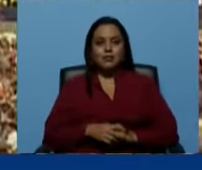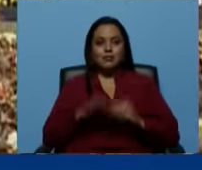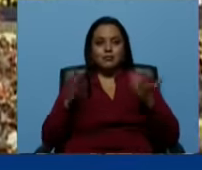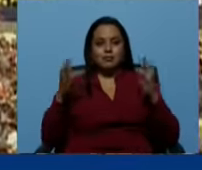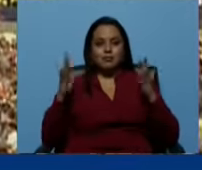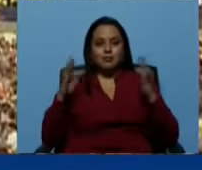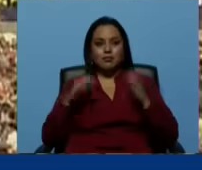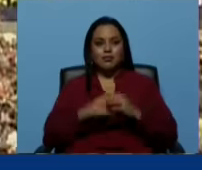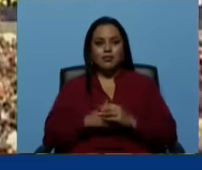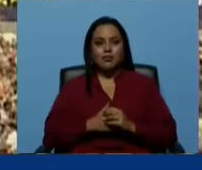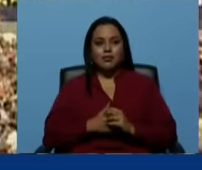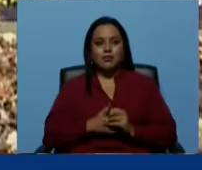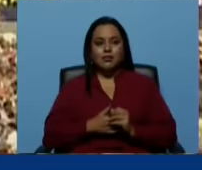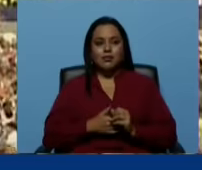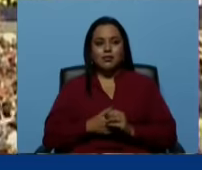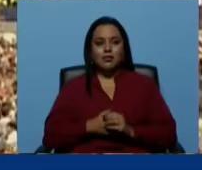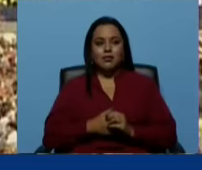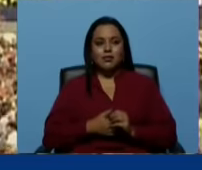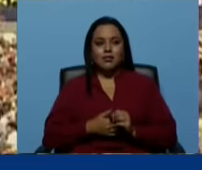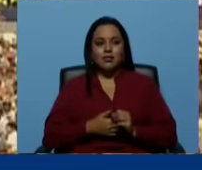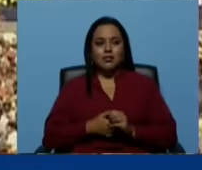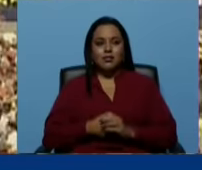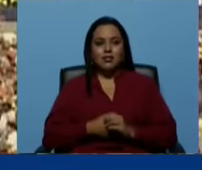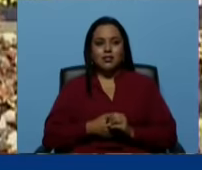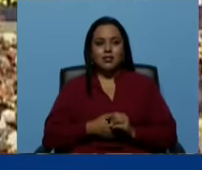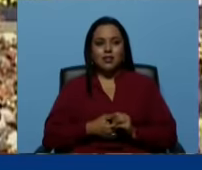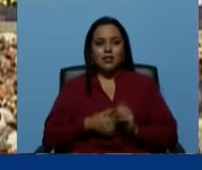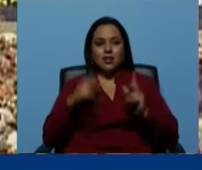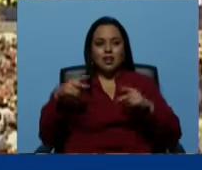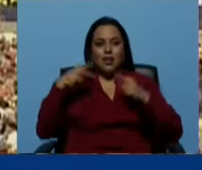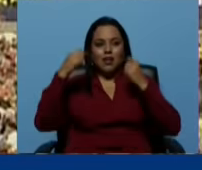¡Que viva la patria niña!